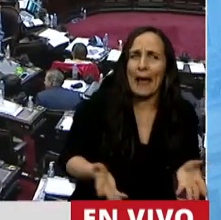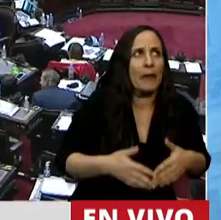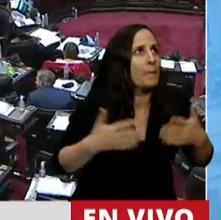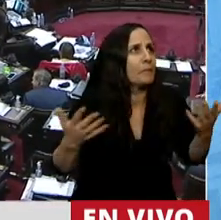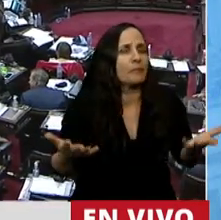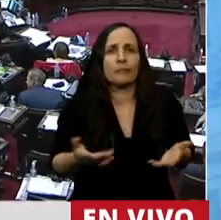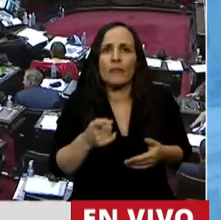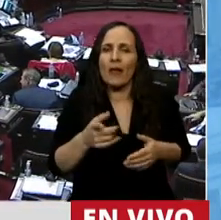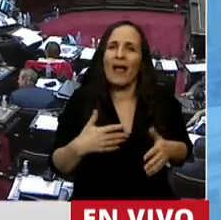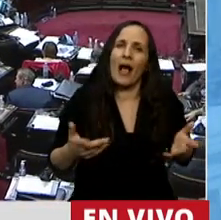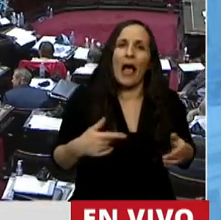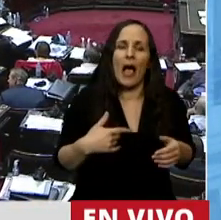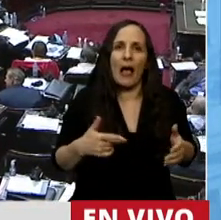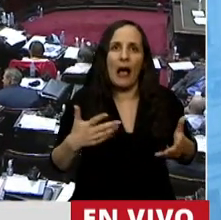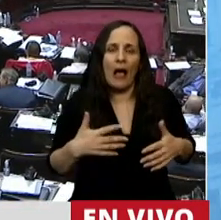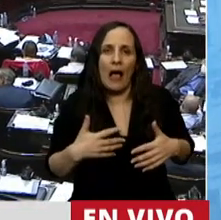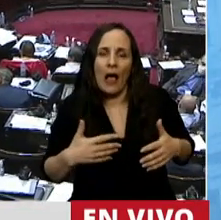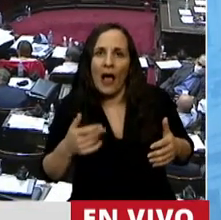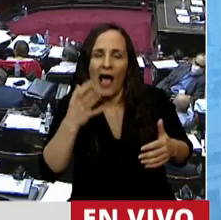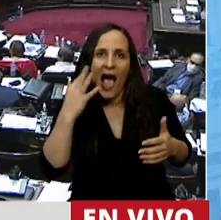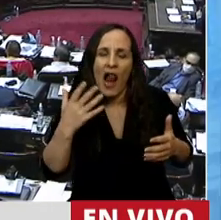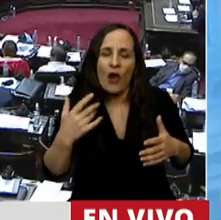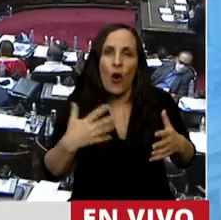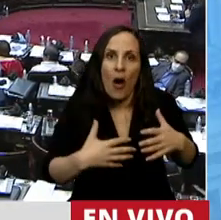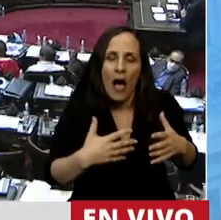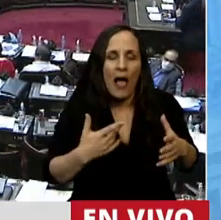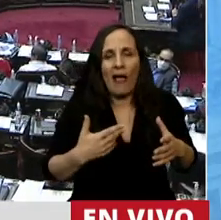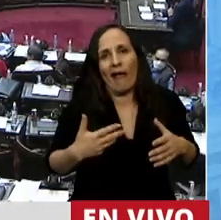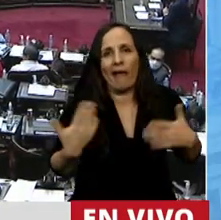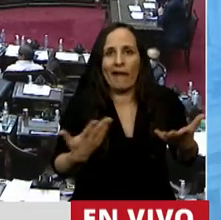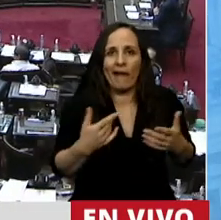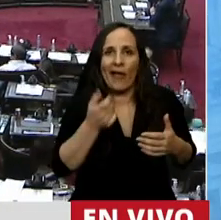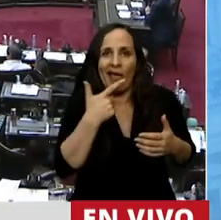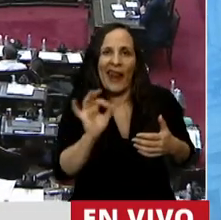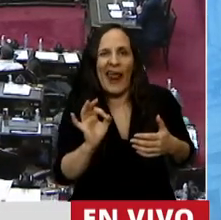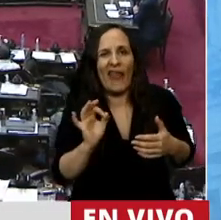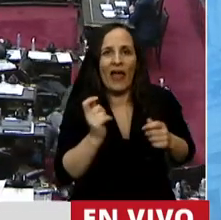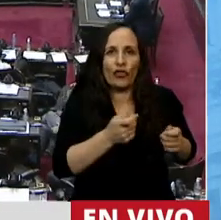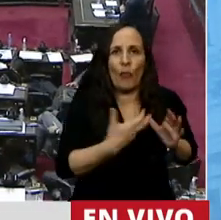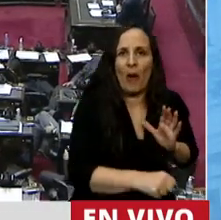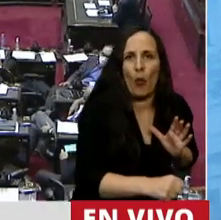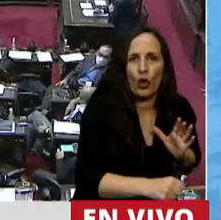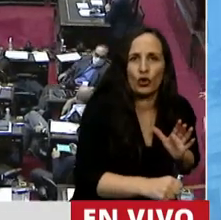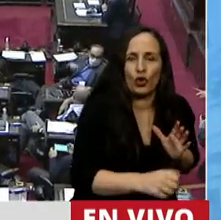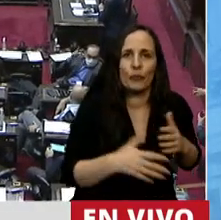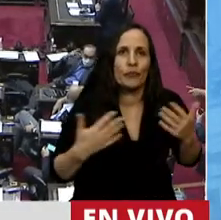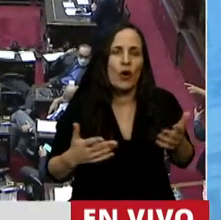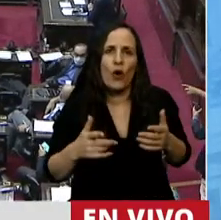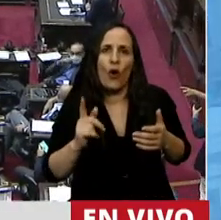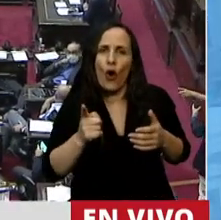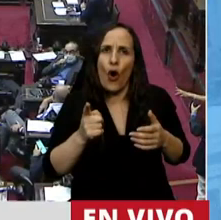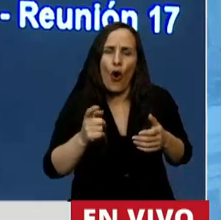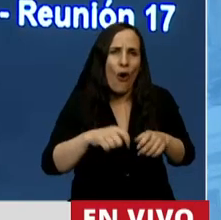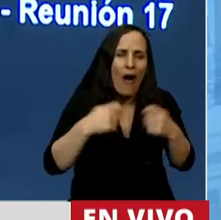a usar el aborto como método anticonceptivo, a la selección genética, a abusos sexuales que pasarían